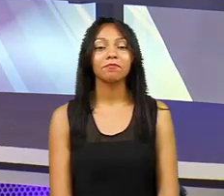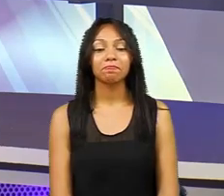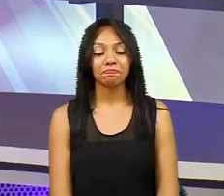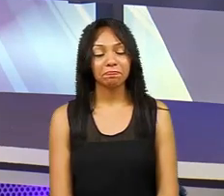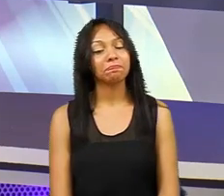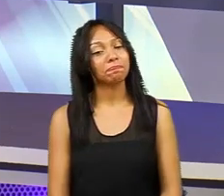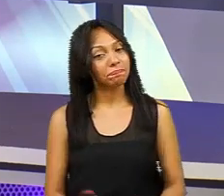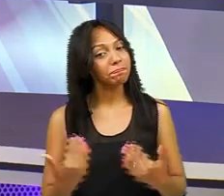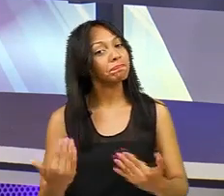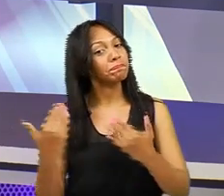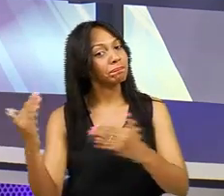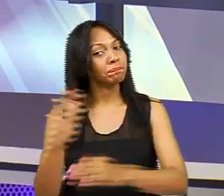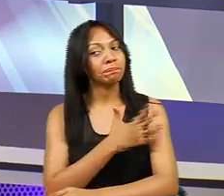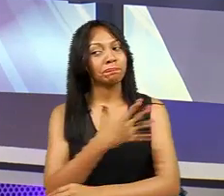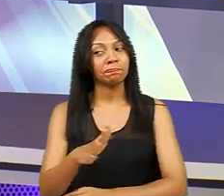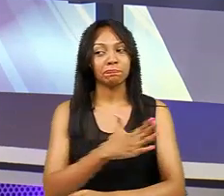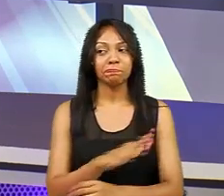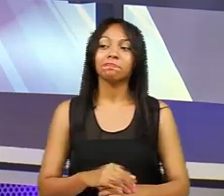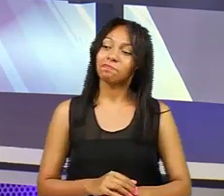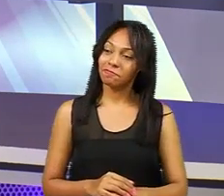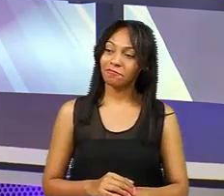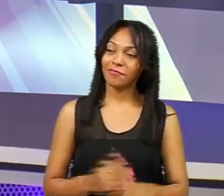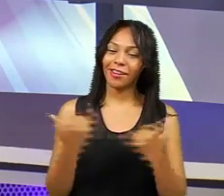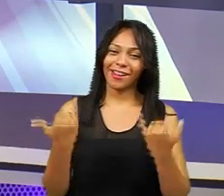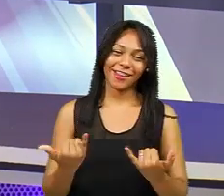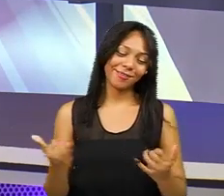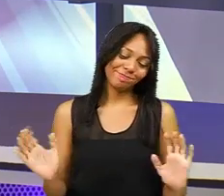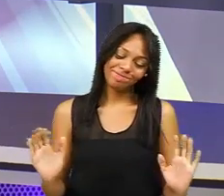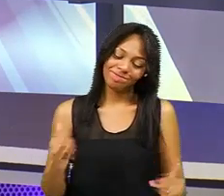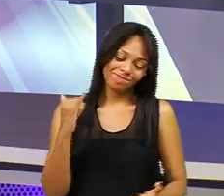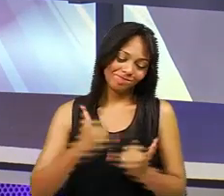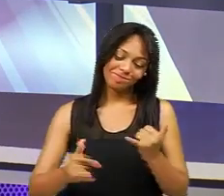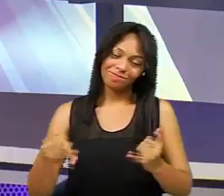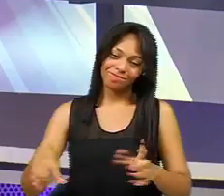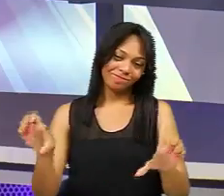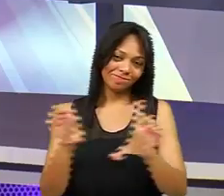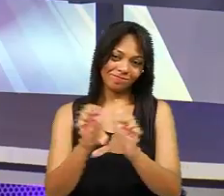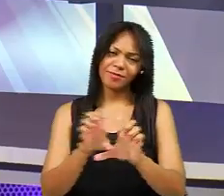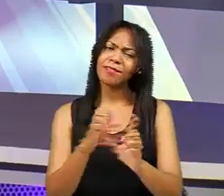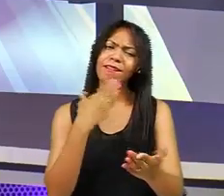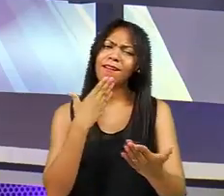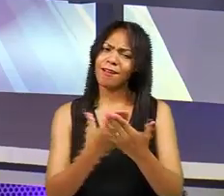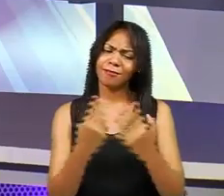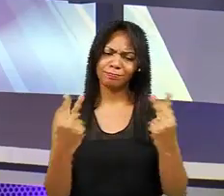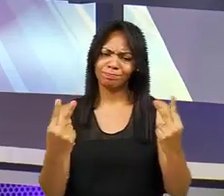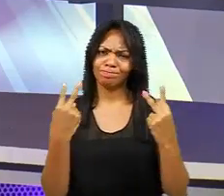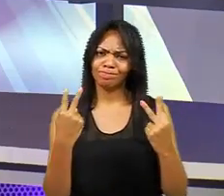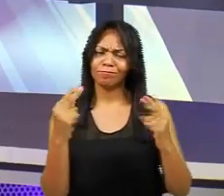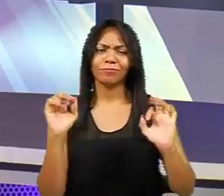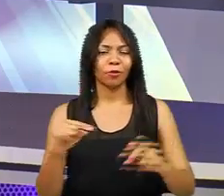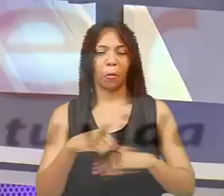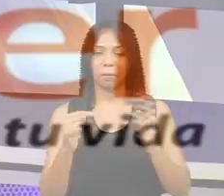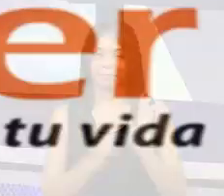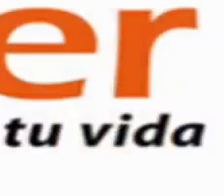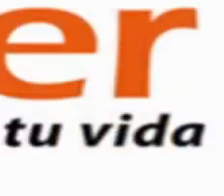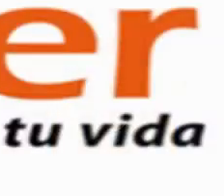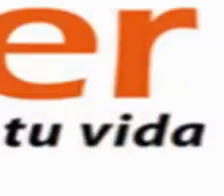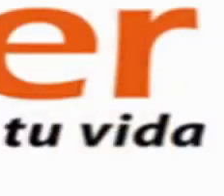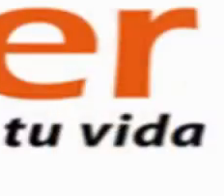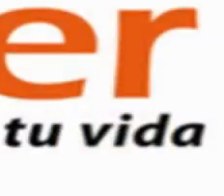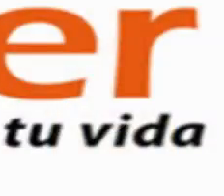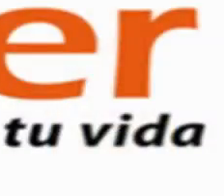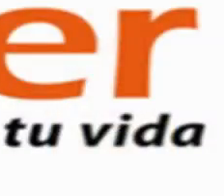Música y con talento 100% barranqueño. Así despedimos la presente emisión de Enlace Noticias. Ustedes, gracias por habernos acompañado, pero antes, en recuerde,